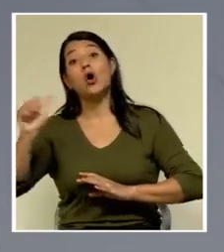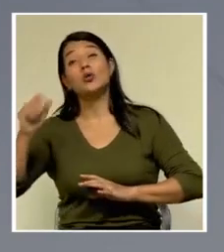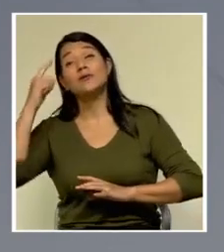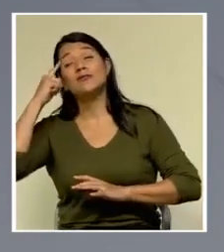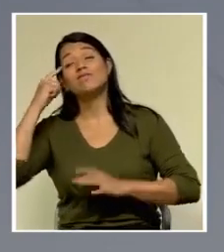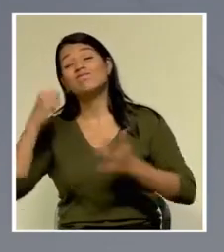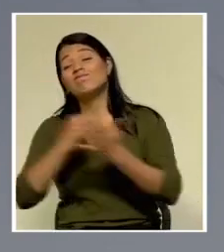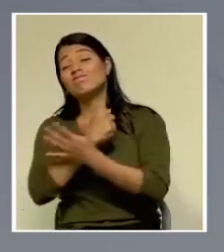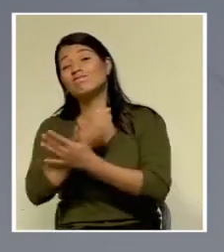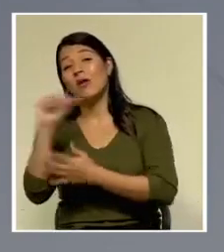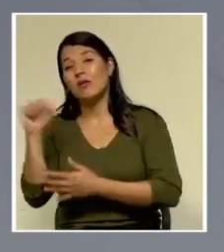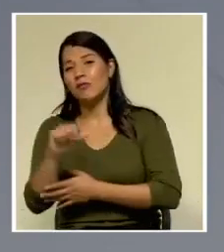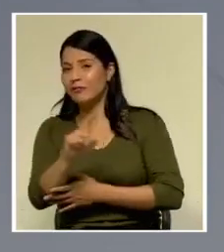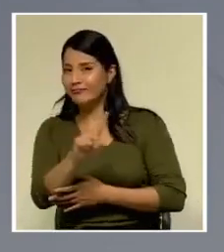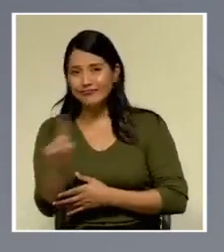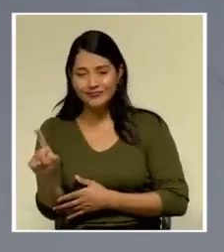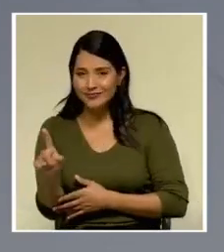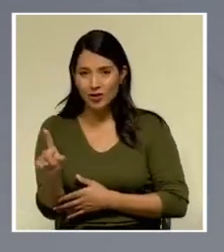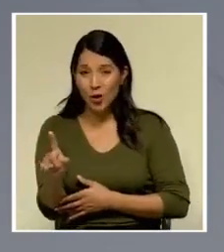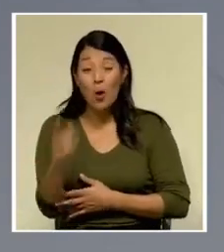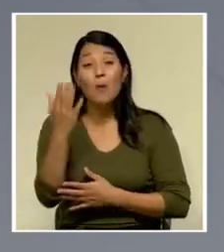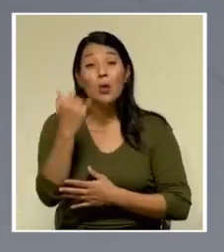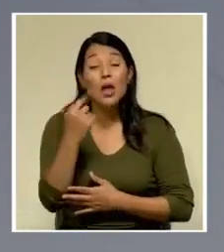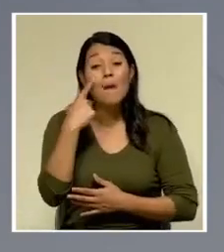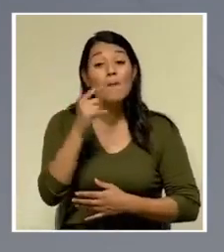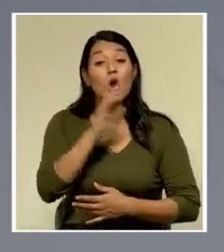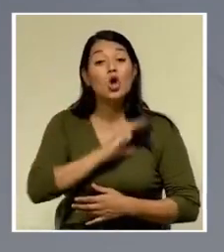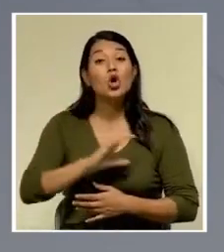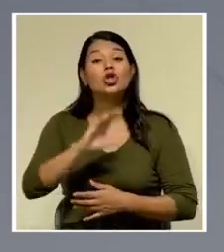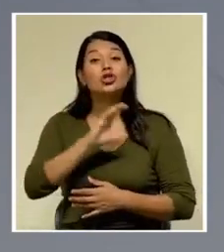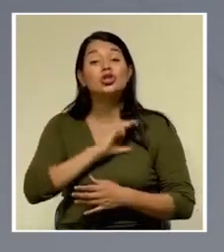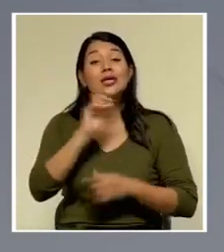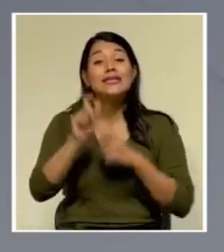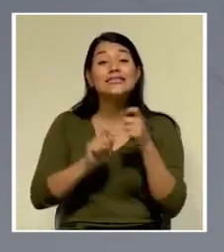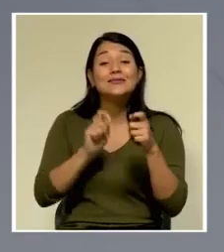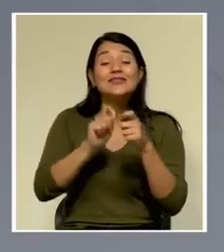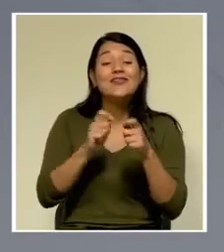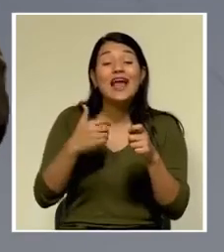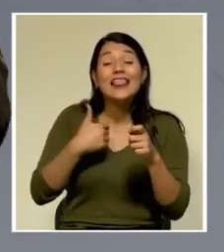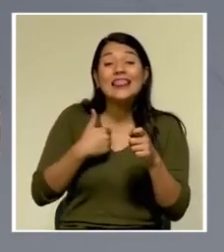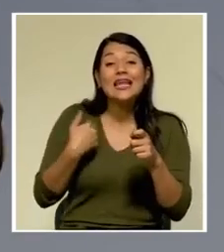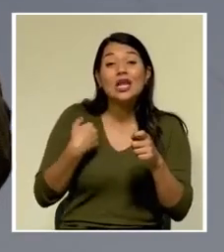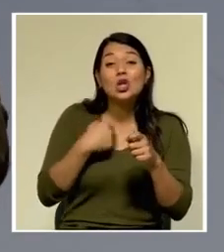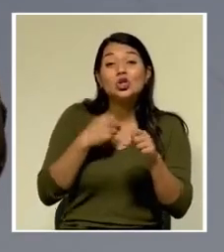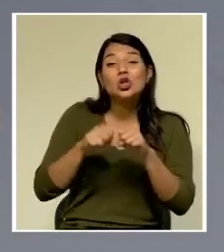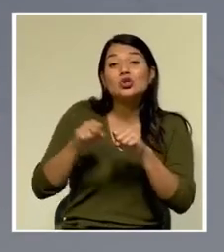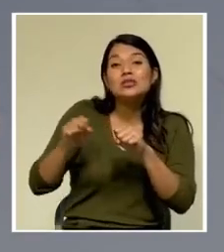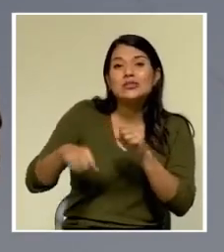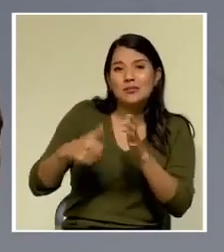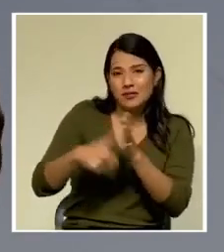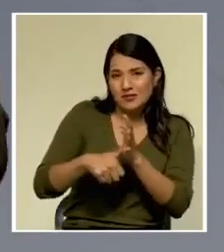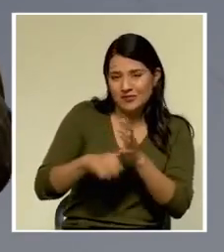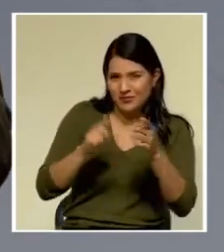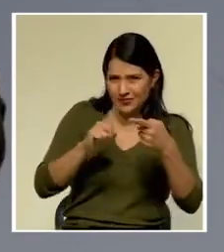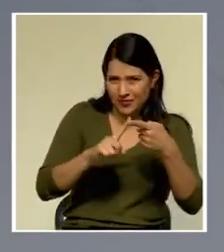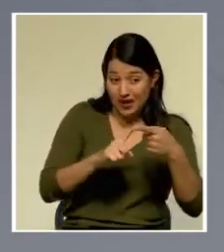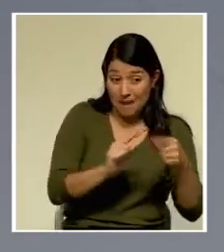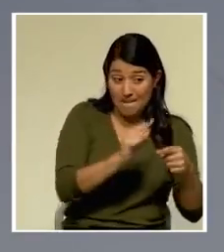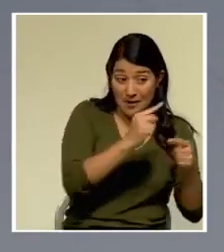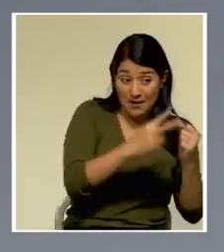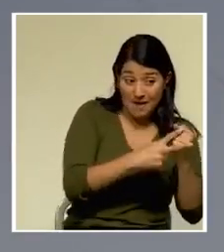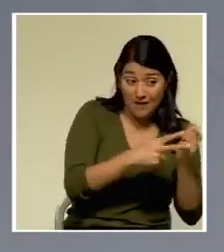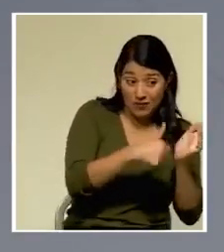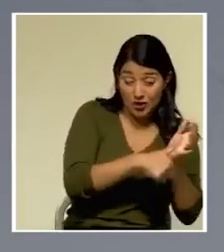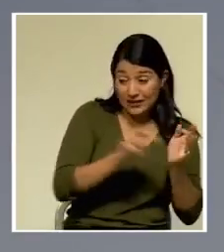resulta así por las condiciones específicas de nuestro sistema electoral. Ya dijimos la distancia que hay entre la primera y la